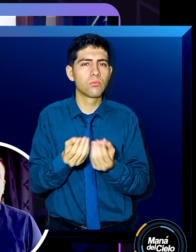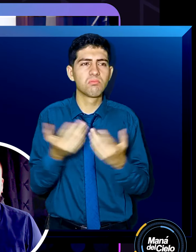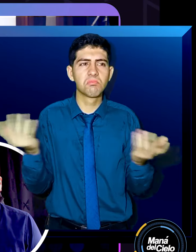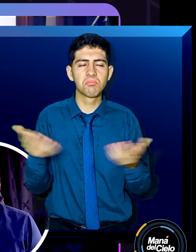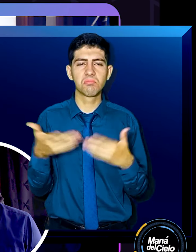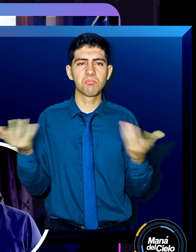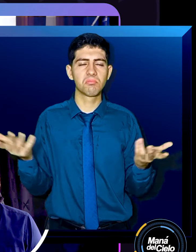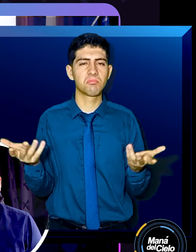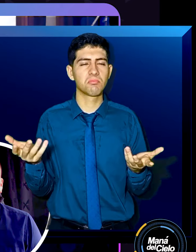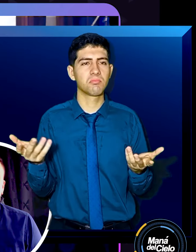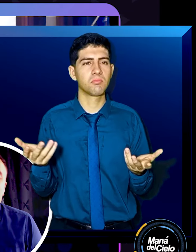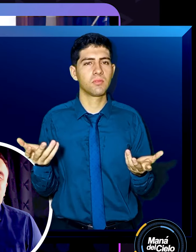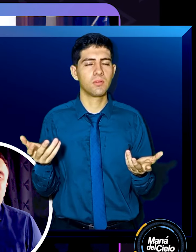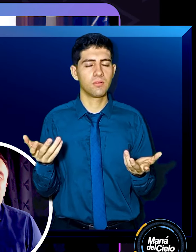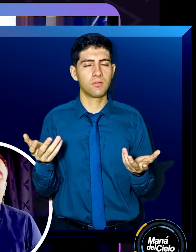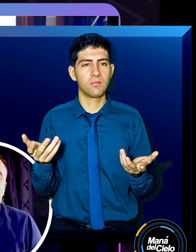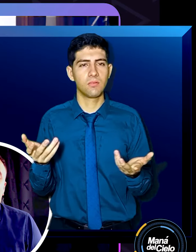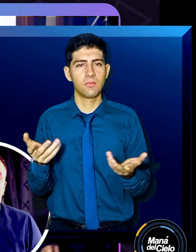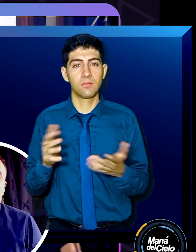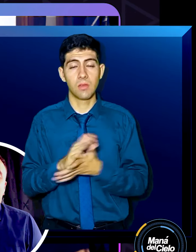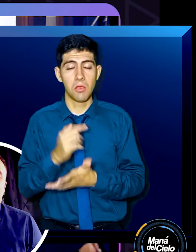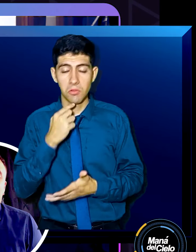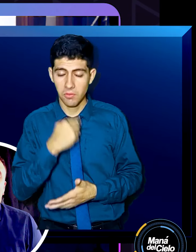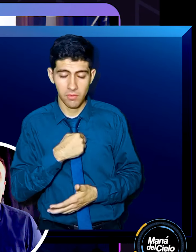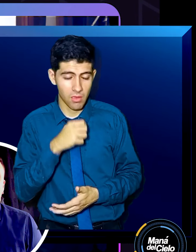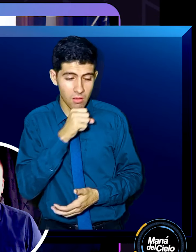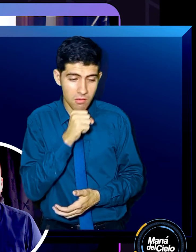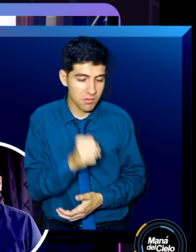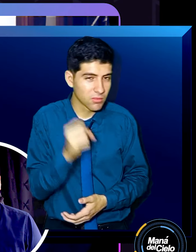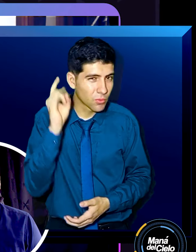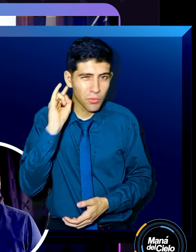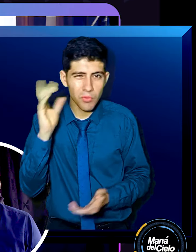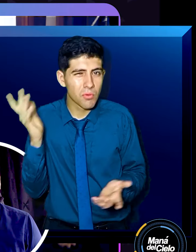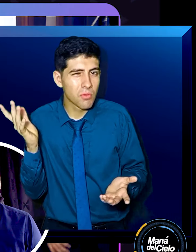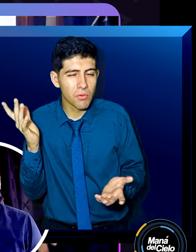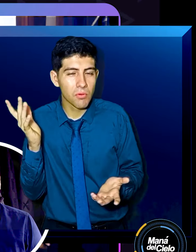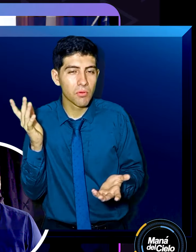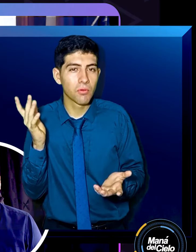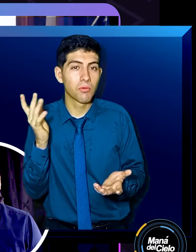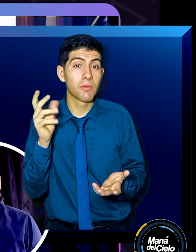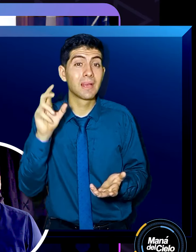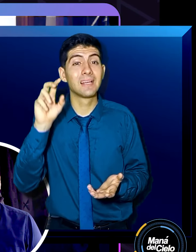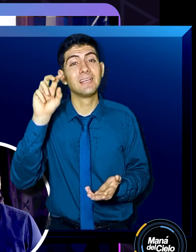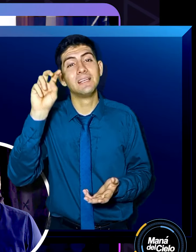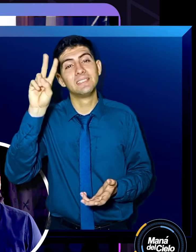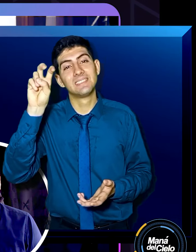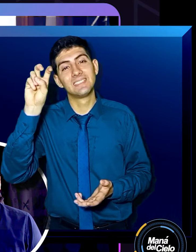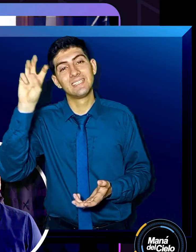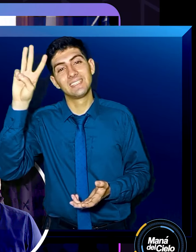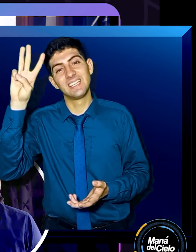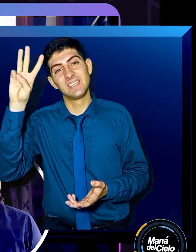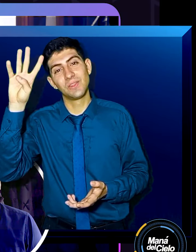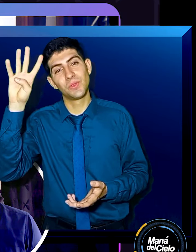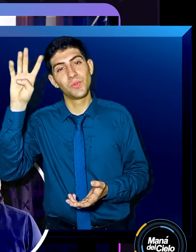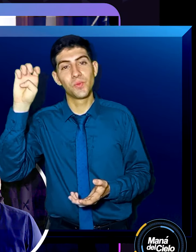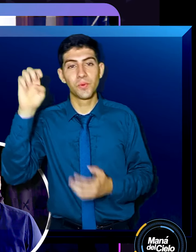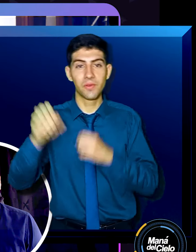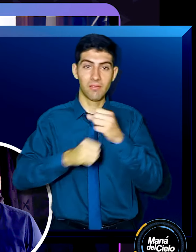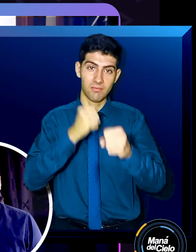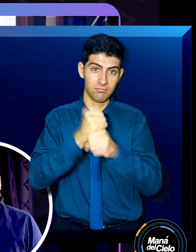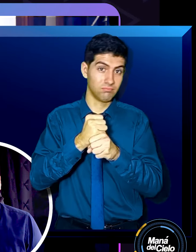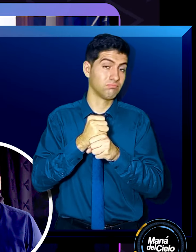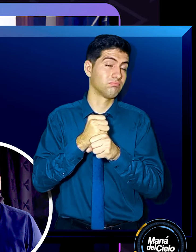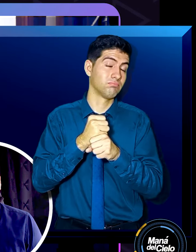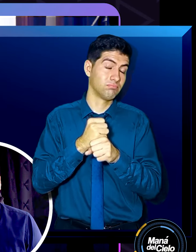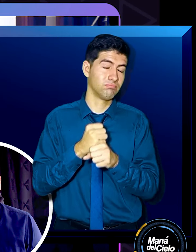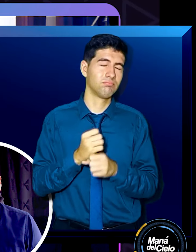Oiga, yo casi no, me estoy haciendo viejo ya. Ya cumplí 79. Voy para los 80 corriendo.